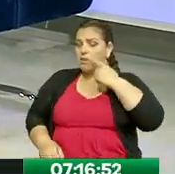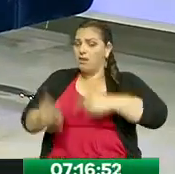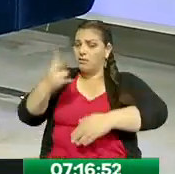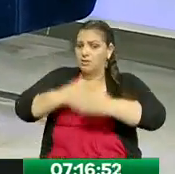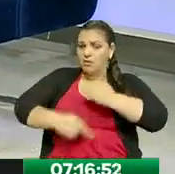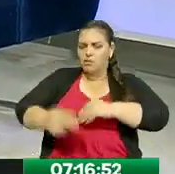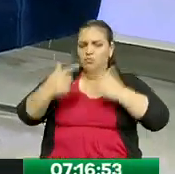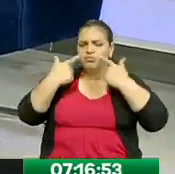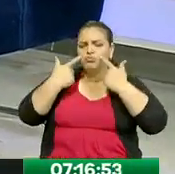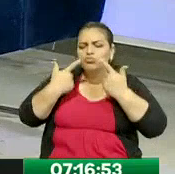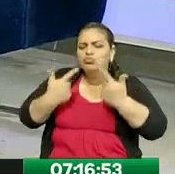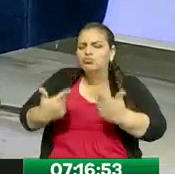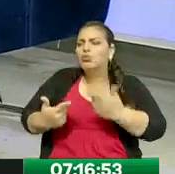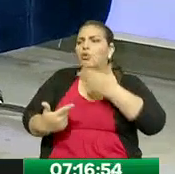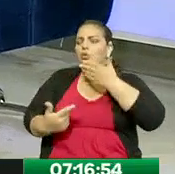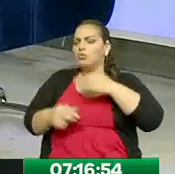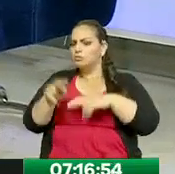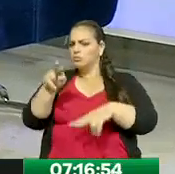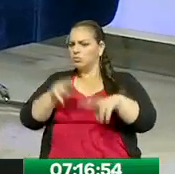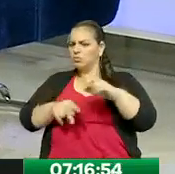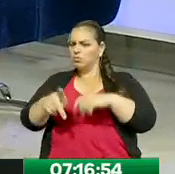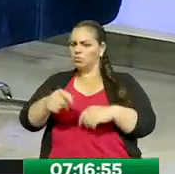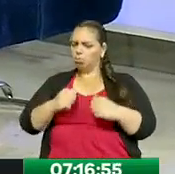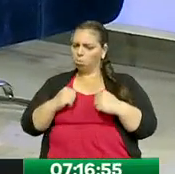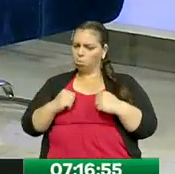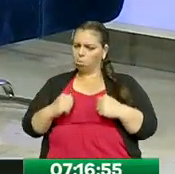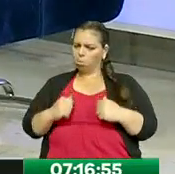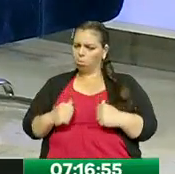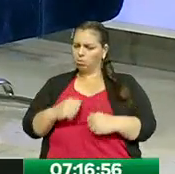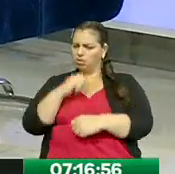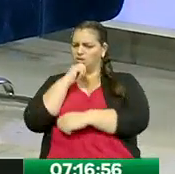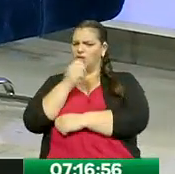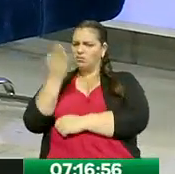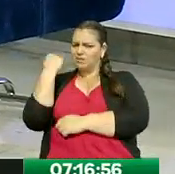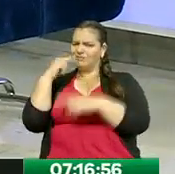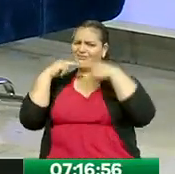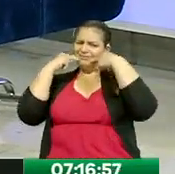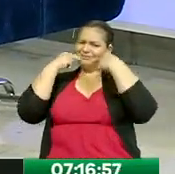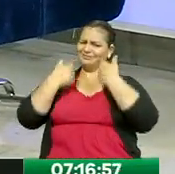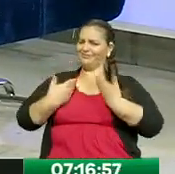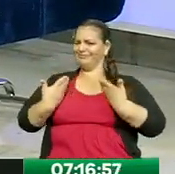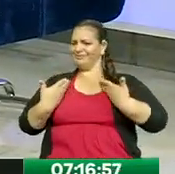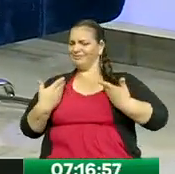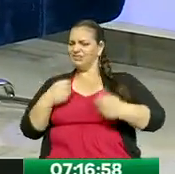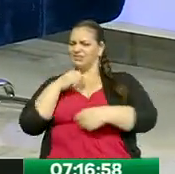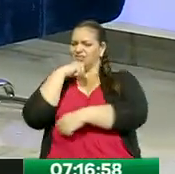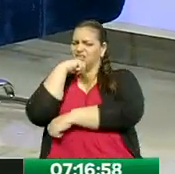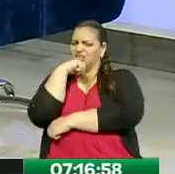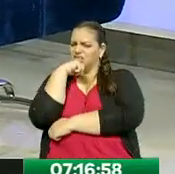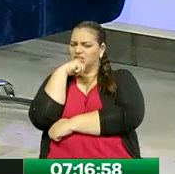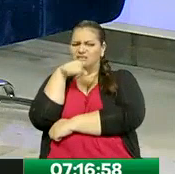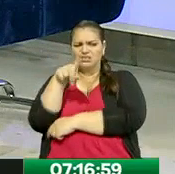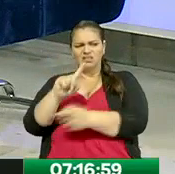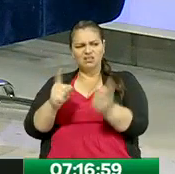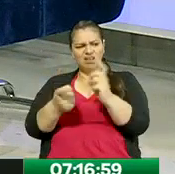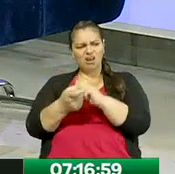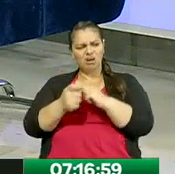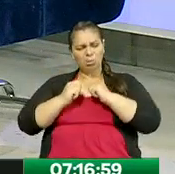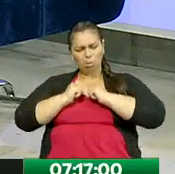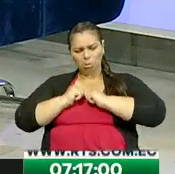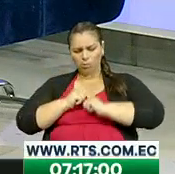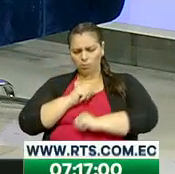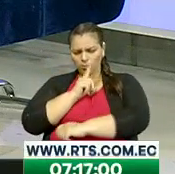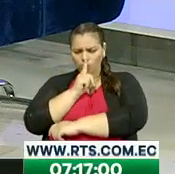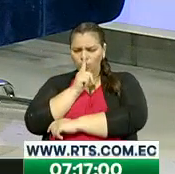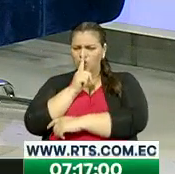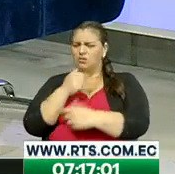gente. Esas señales que pueden enseñarnos a determinar algo está ocurriendo. Mi hijo o hija está siendo abusado o